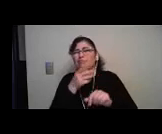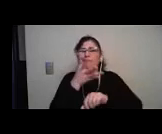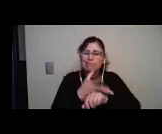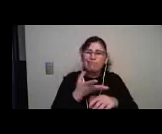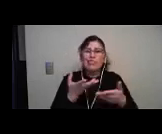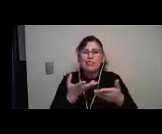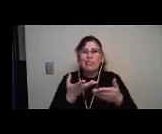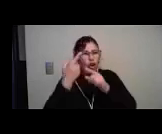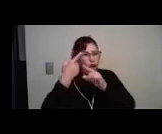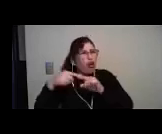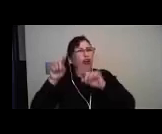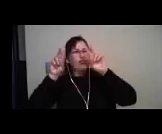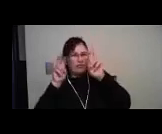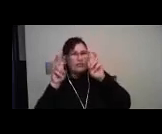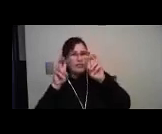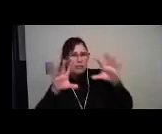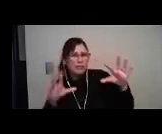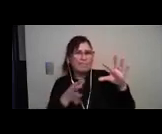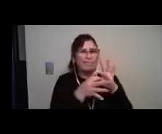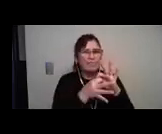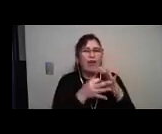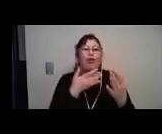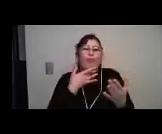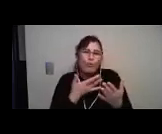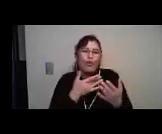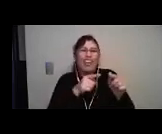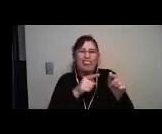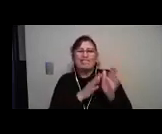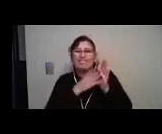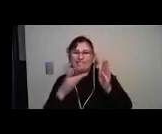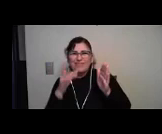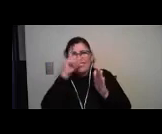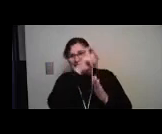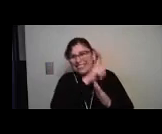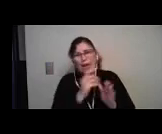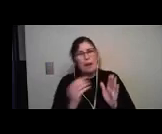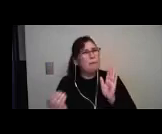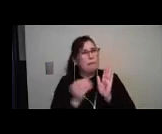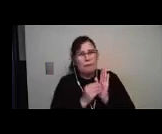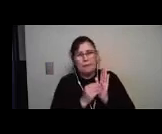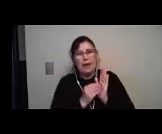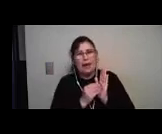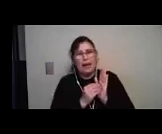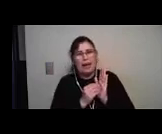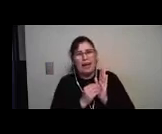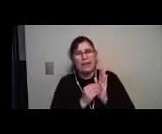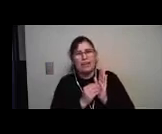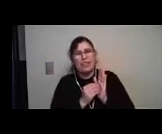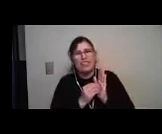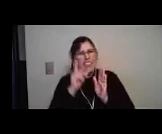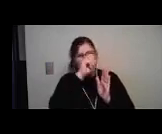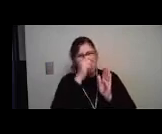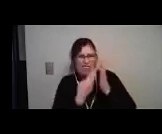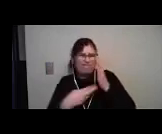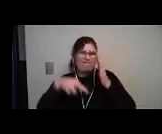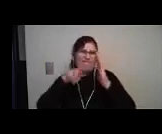es otro el tema, ¿ya? Porque las complicaciones tienen un carácter muchas veces de irreversibilidad, sobre todo a